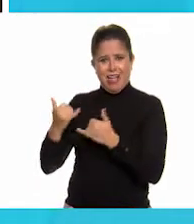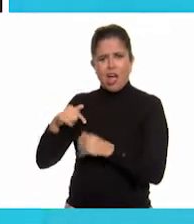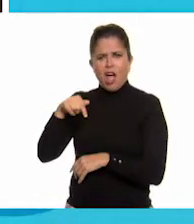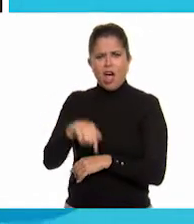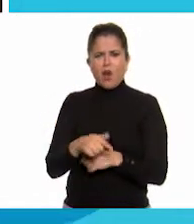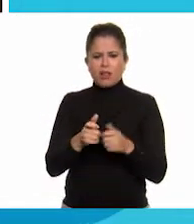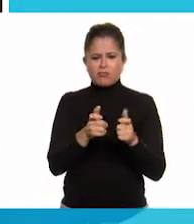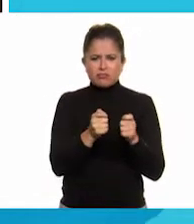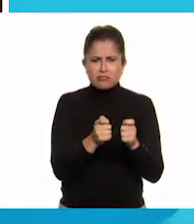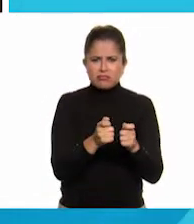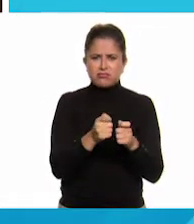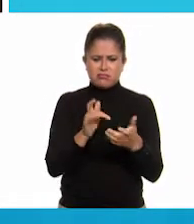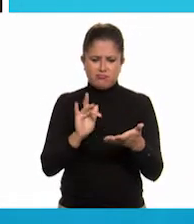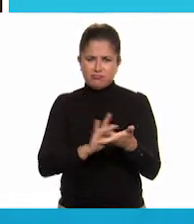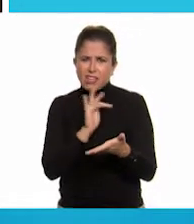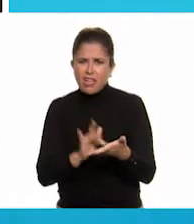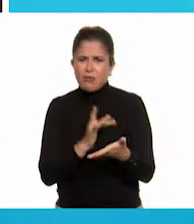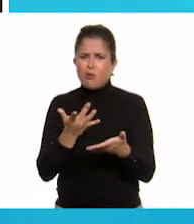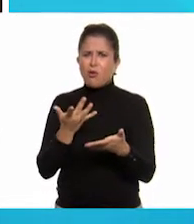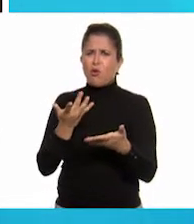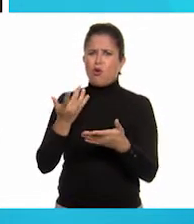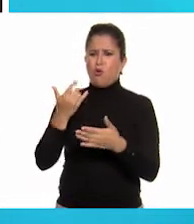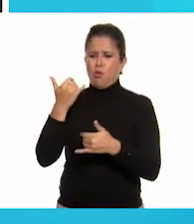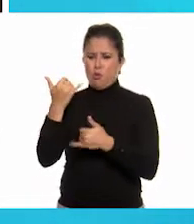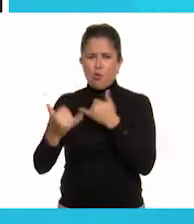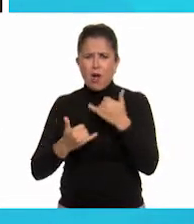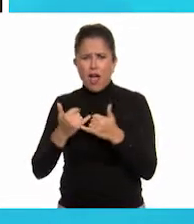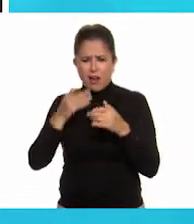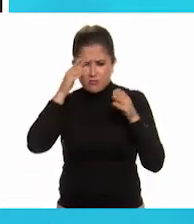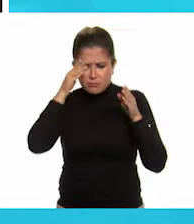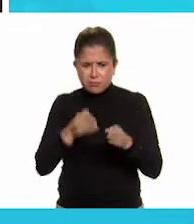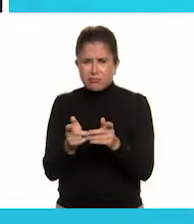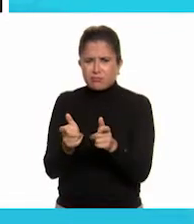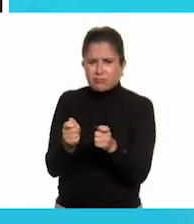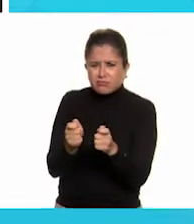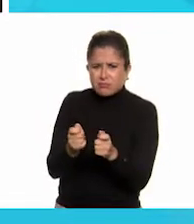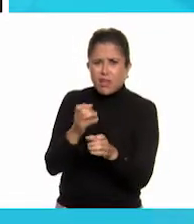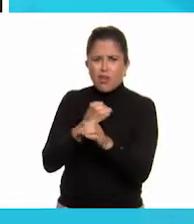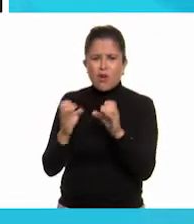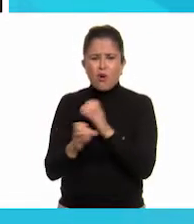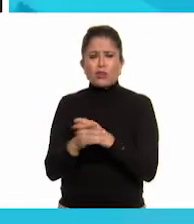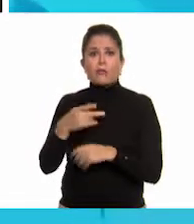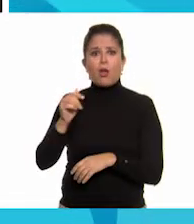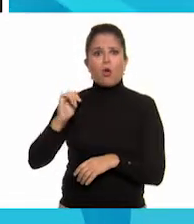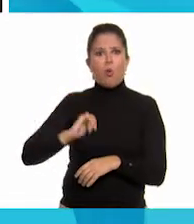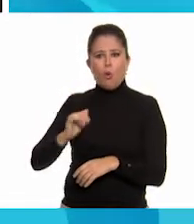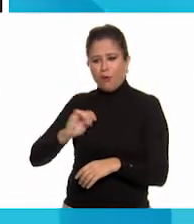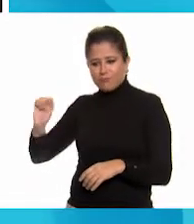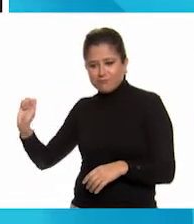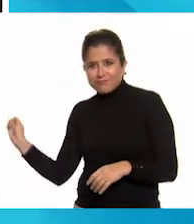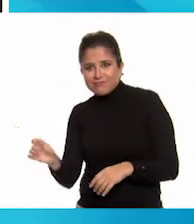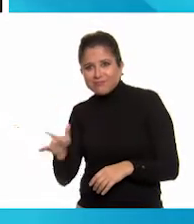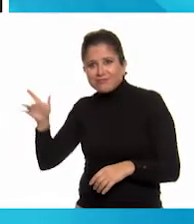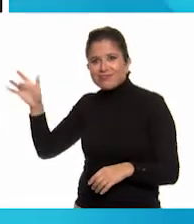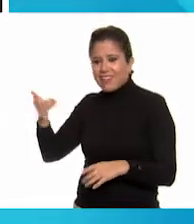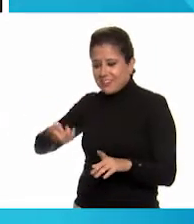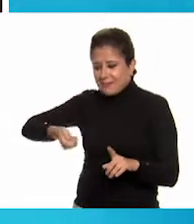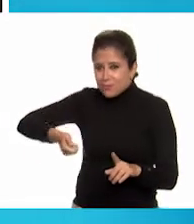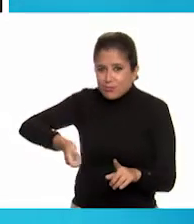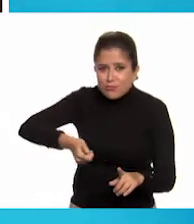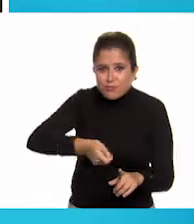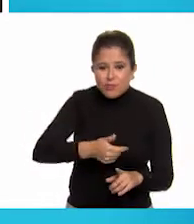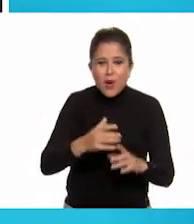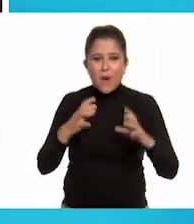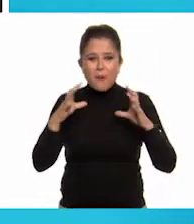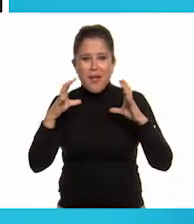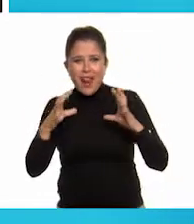consolas. Sin embargo, juegos como el trompo, el balero, las canicas o deportes autóctonos como el juego de pelota hablan